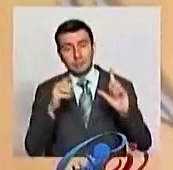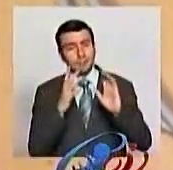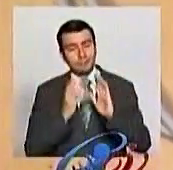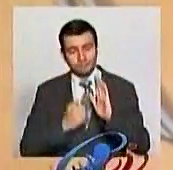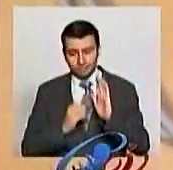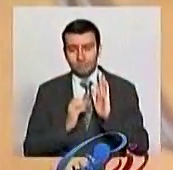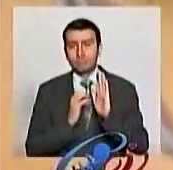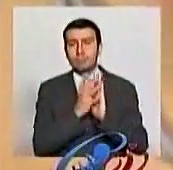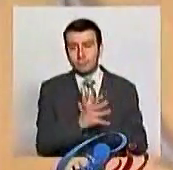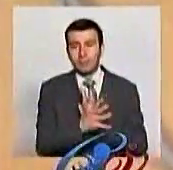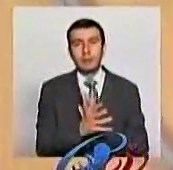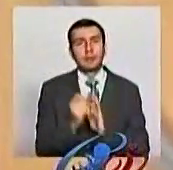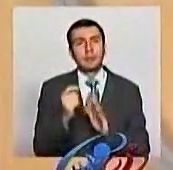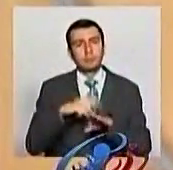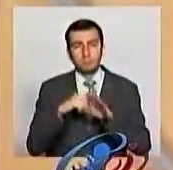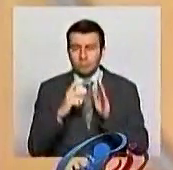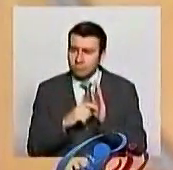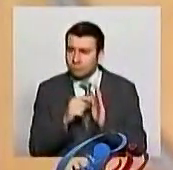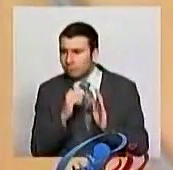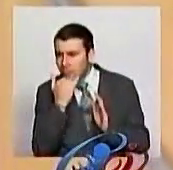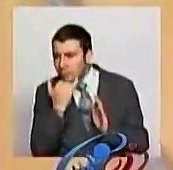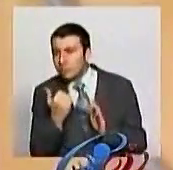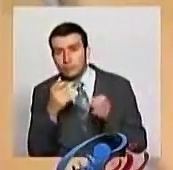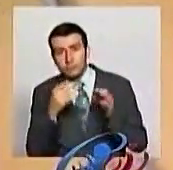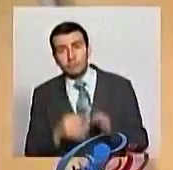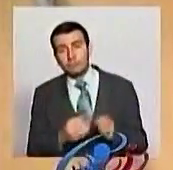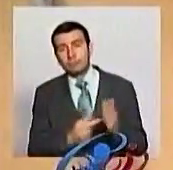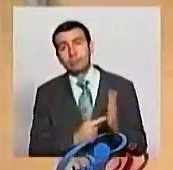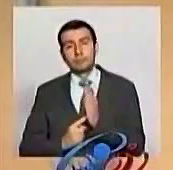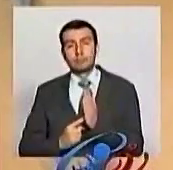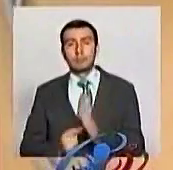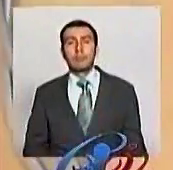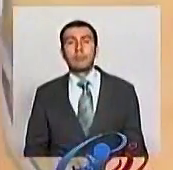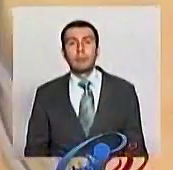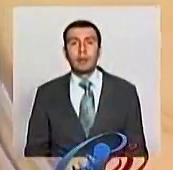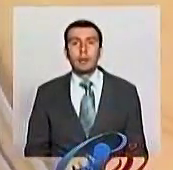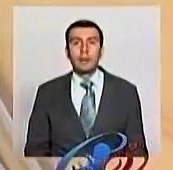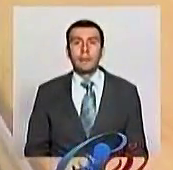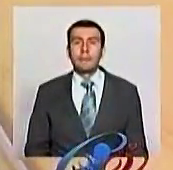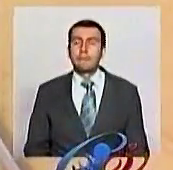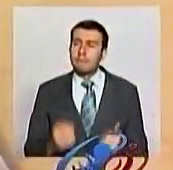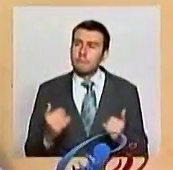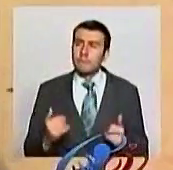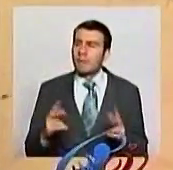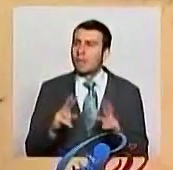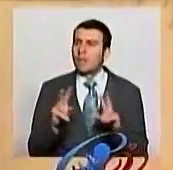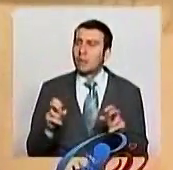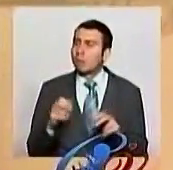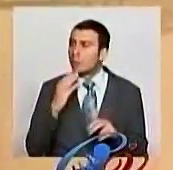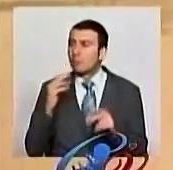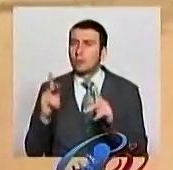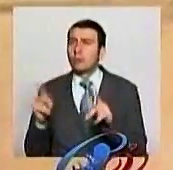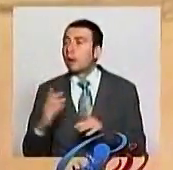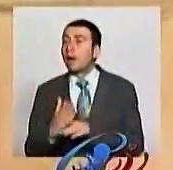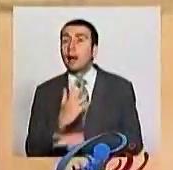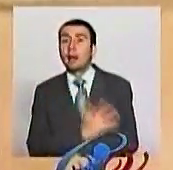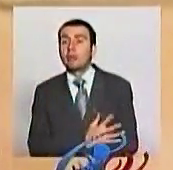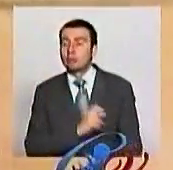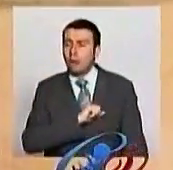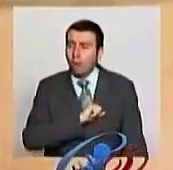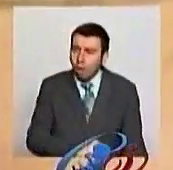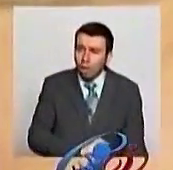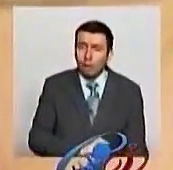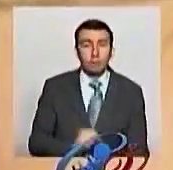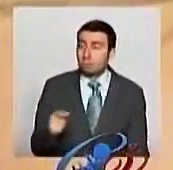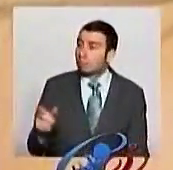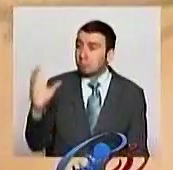información, la interprete y nos haga un diagnóstico. Ahora vamos a hablar de temas como las personas que han tenido infartos y no se han dado cuenta,